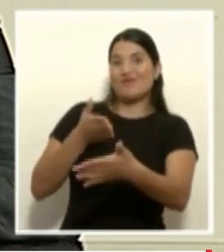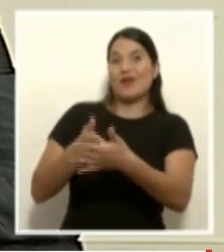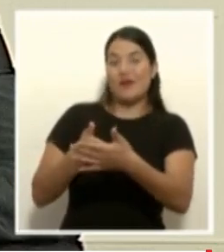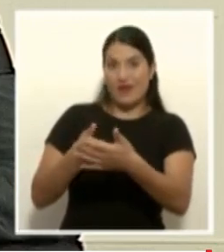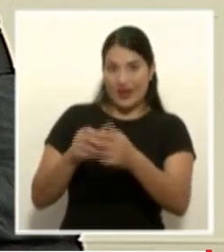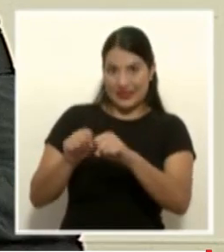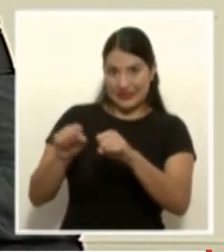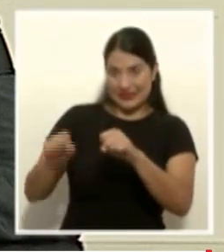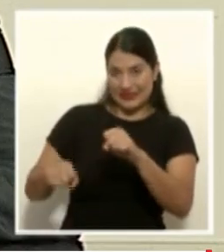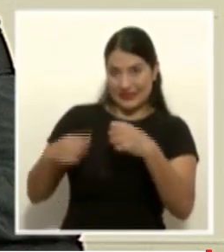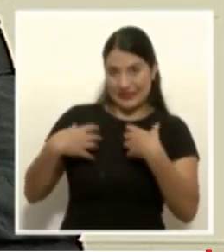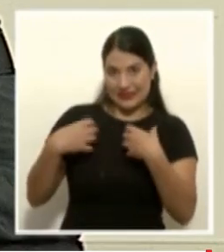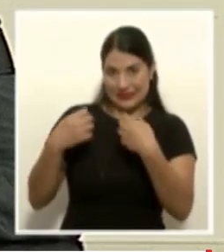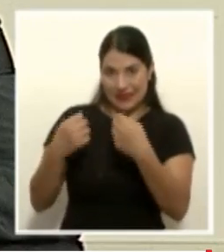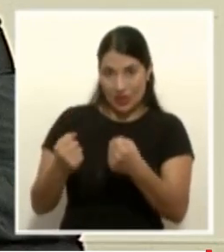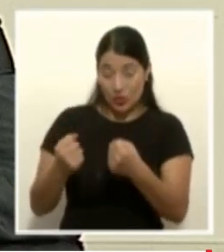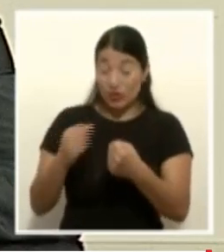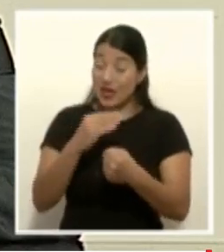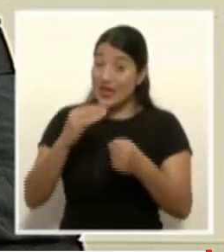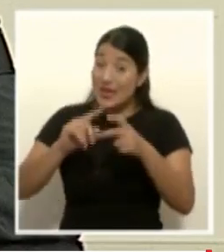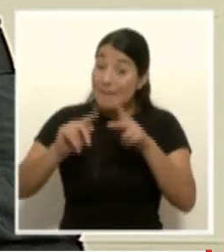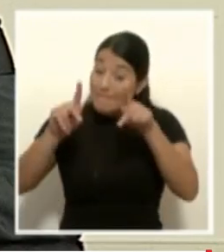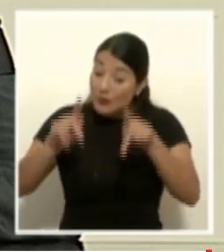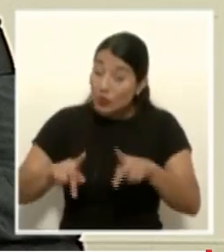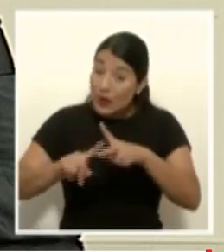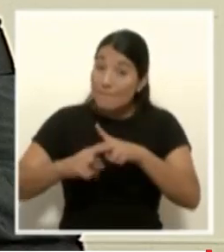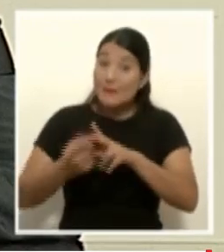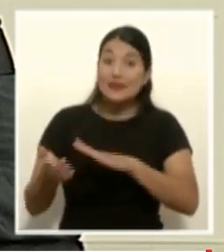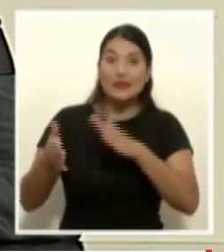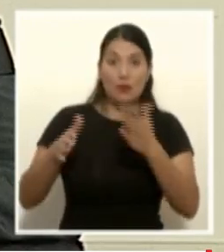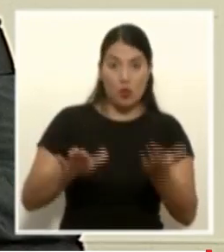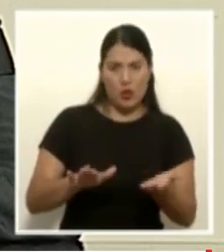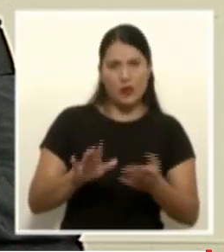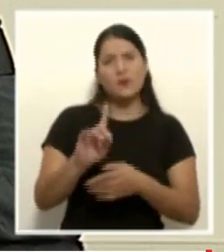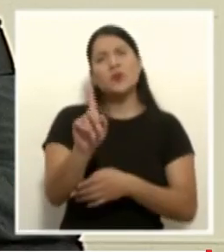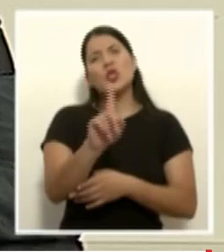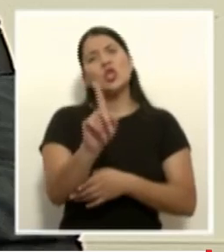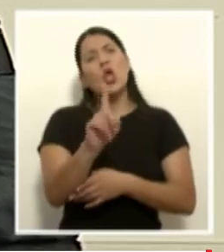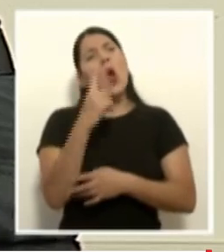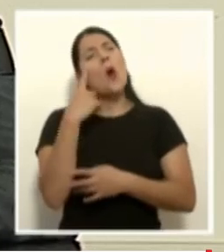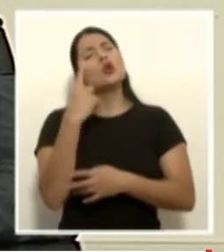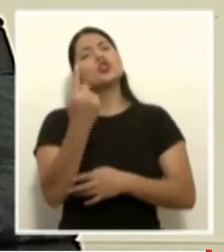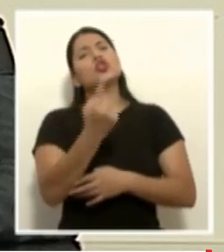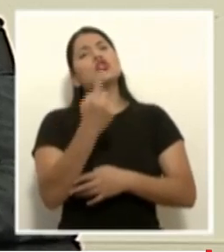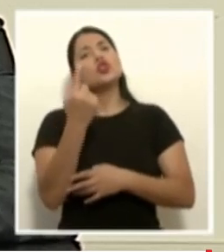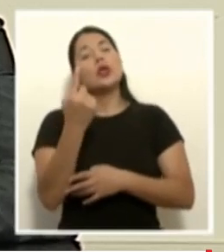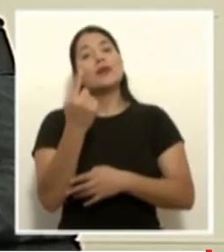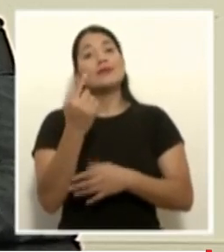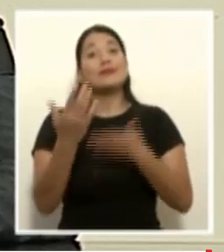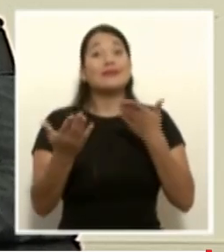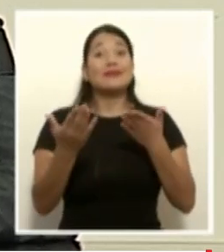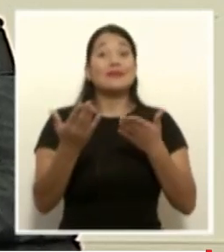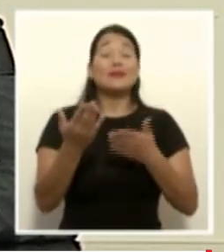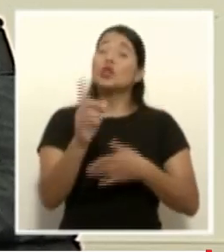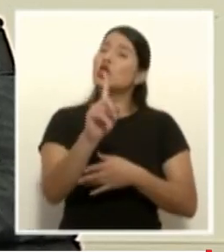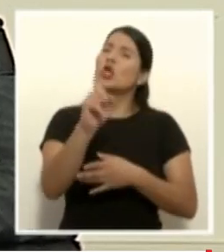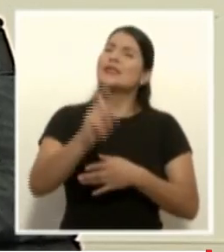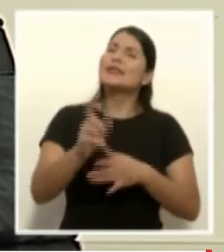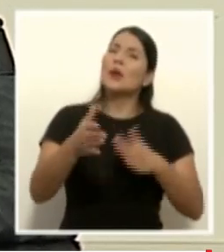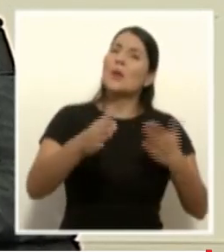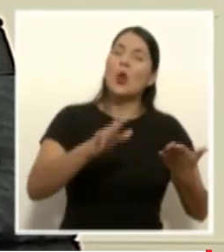la gente ya empiece justamente a fallecer, como indicaba, no por COVID-19, sino por otras causas, porque no hay servicios